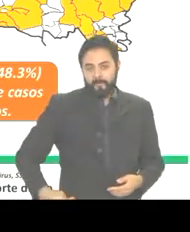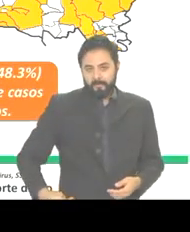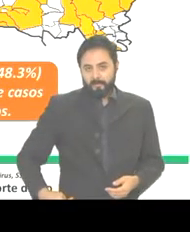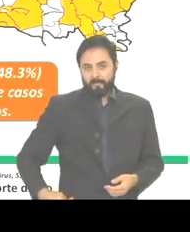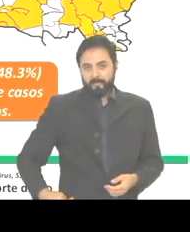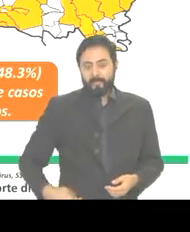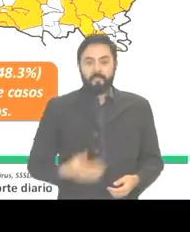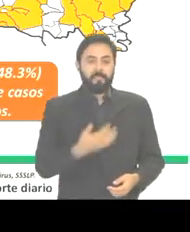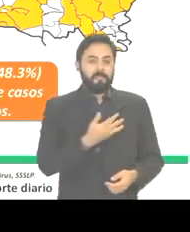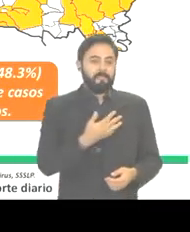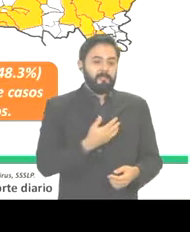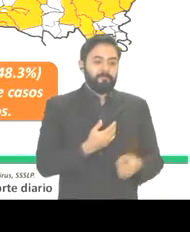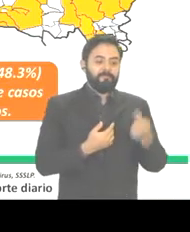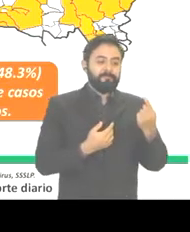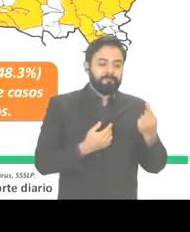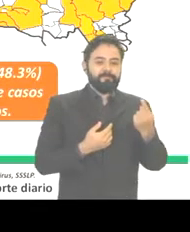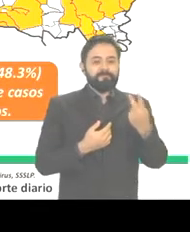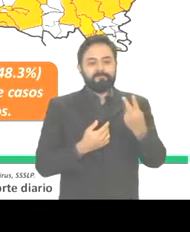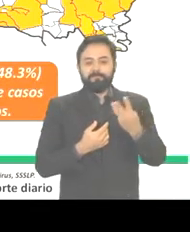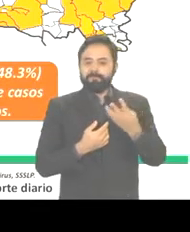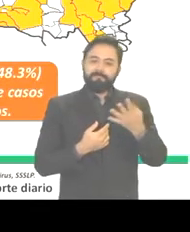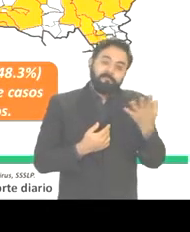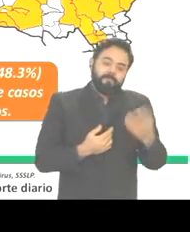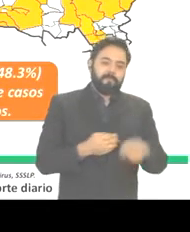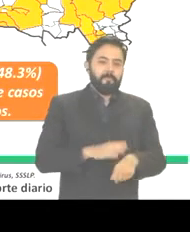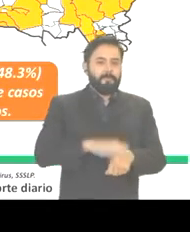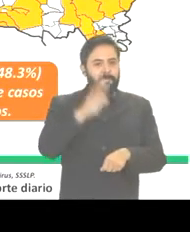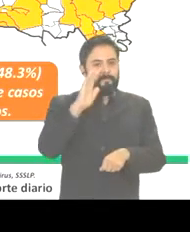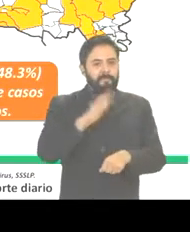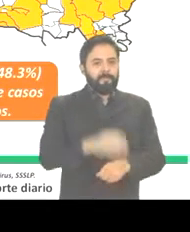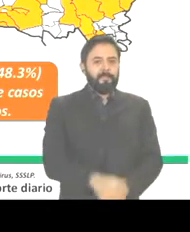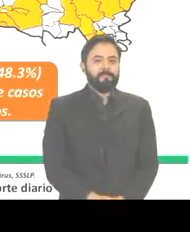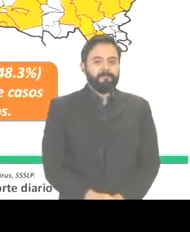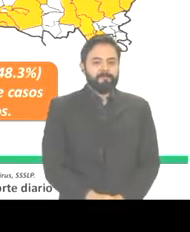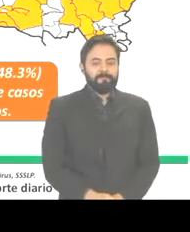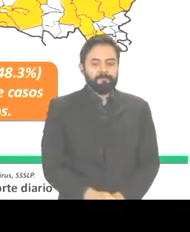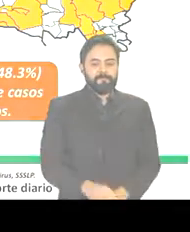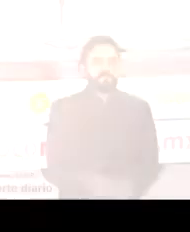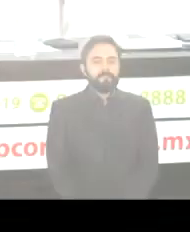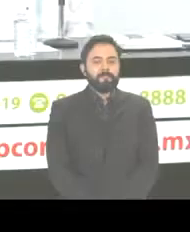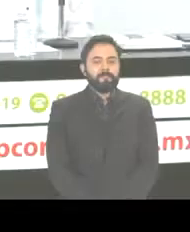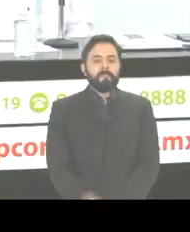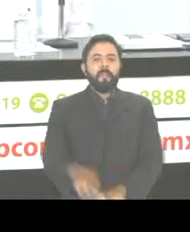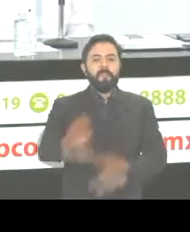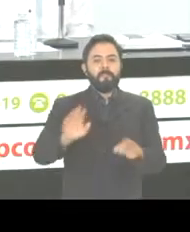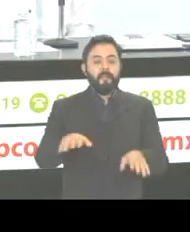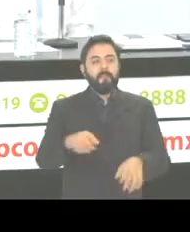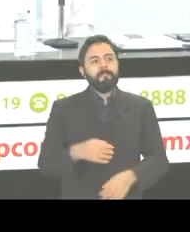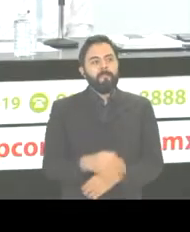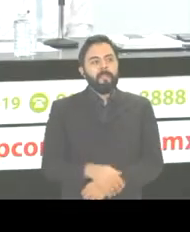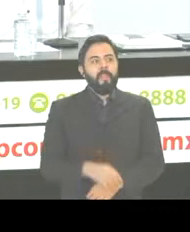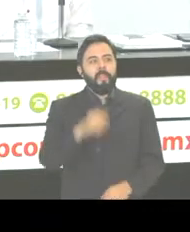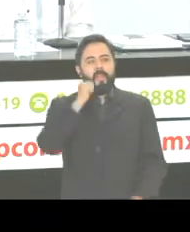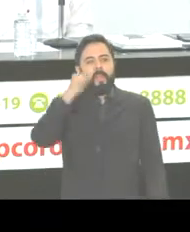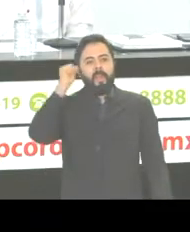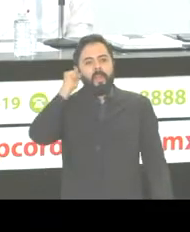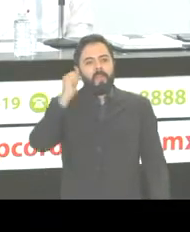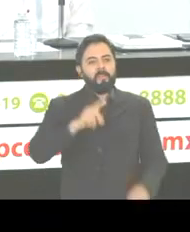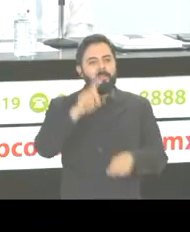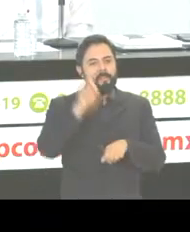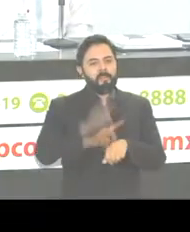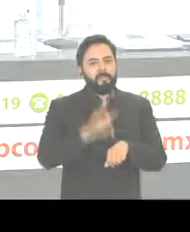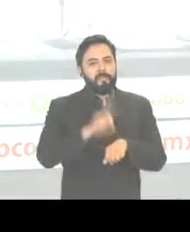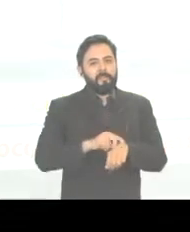un caso de coronavirus. Esto ya prácticamente representa la mitad de los municipios del estado. Ayer un día